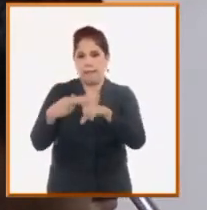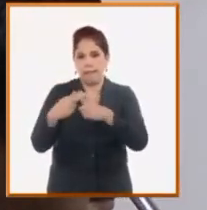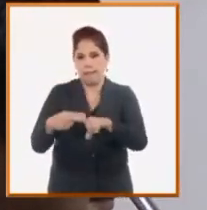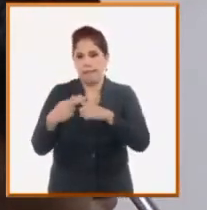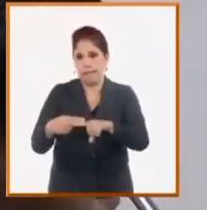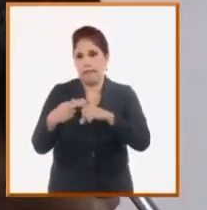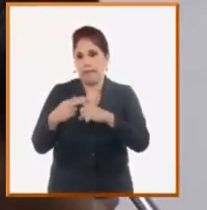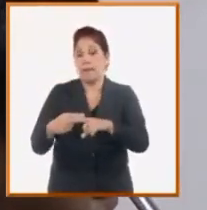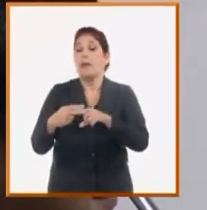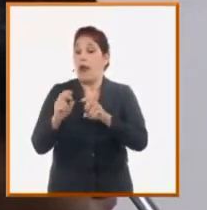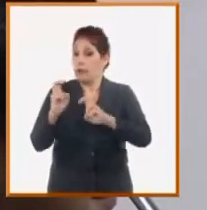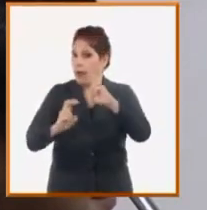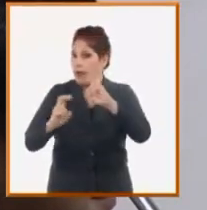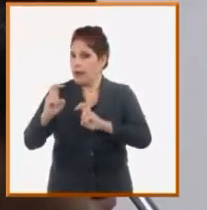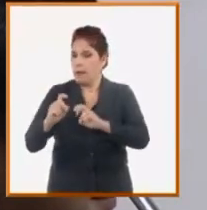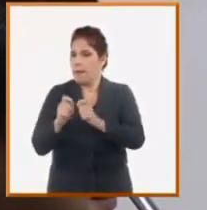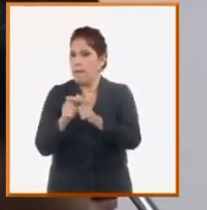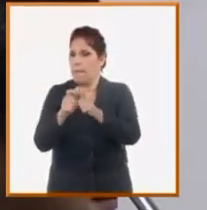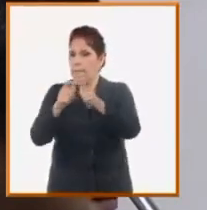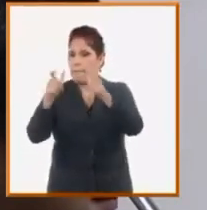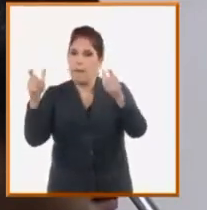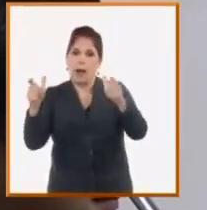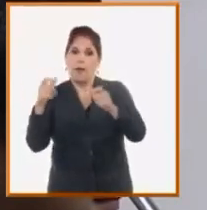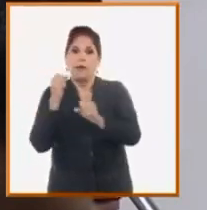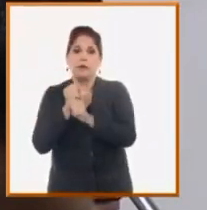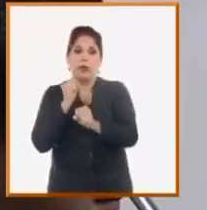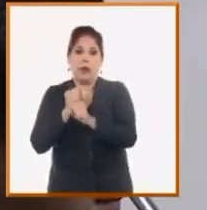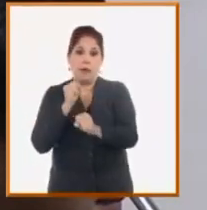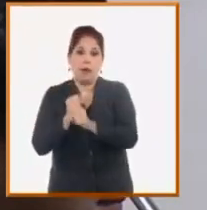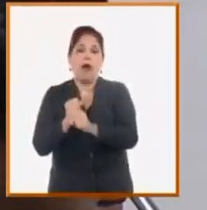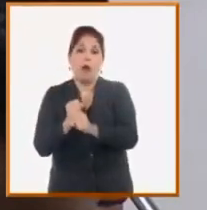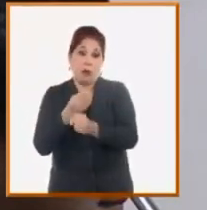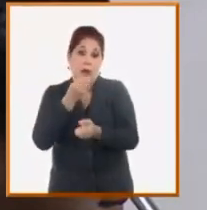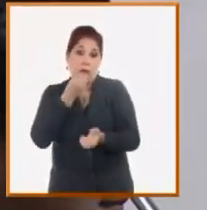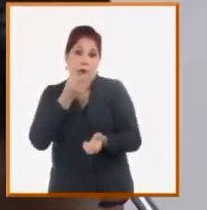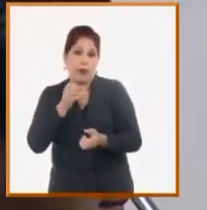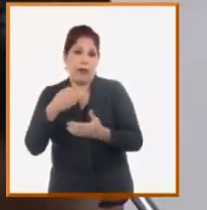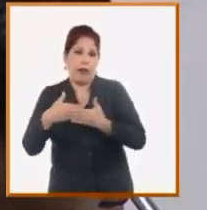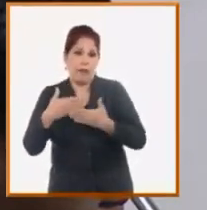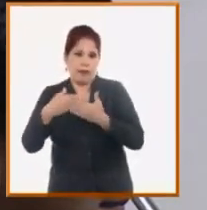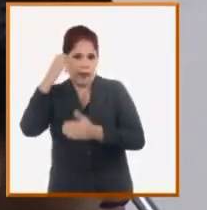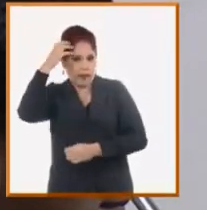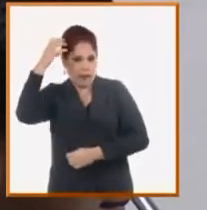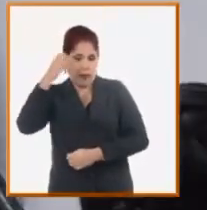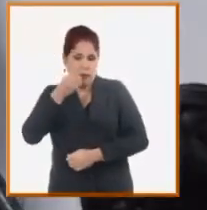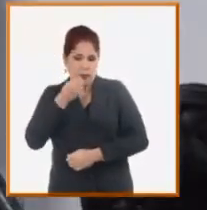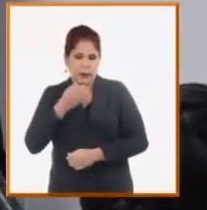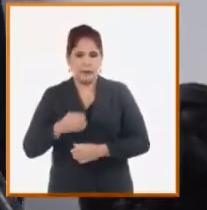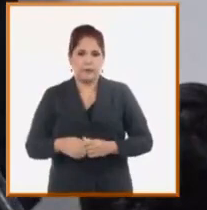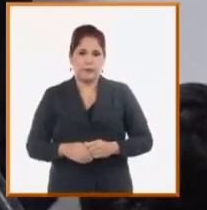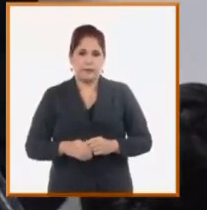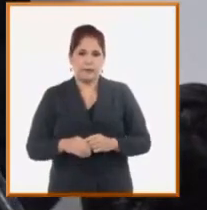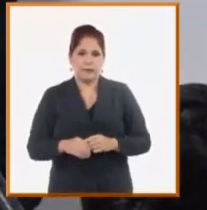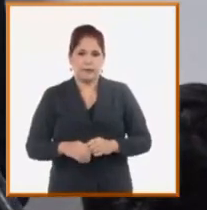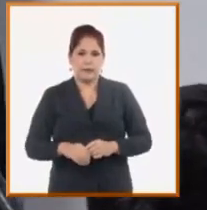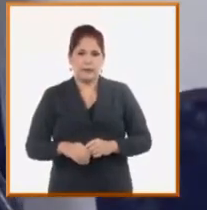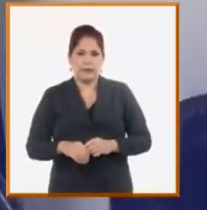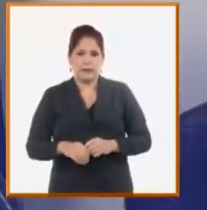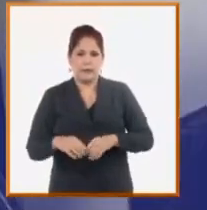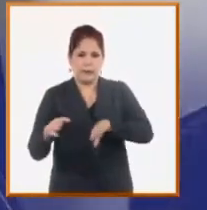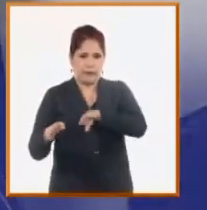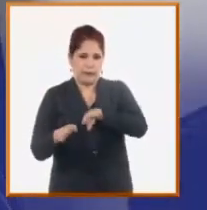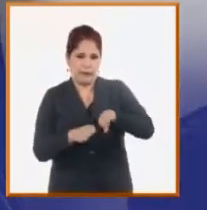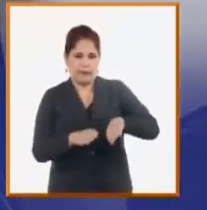de materializar también el incremento de las opciones para los trabajadores de las empresas estatales socialistas. Aquí